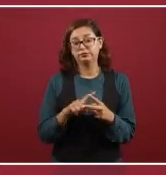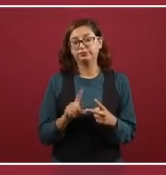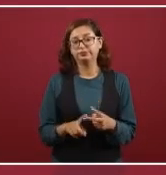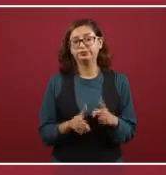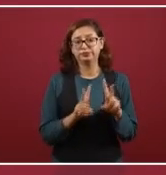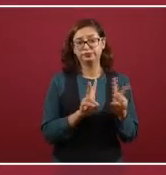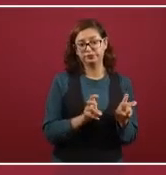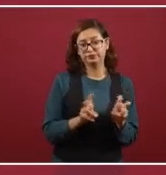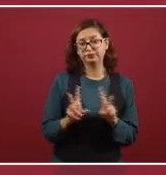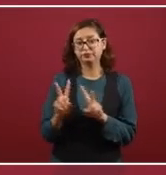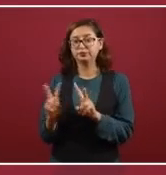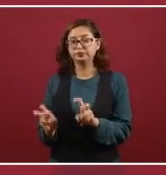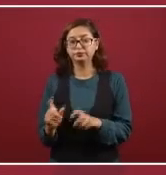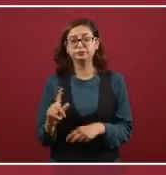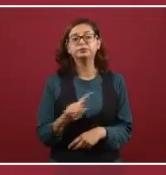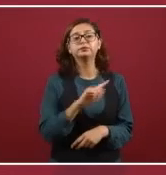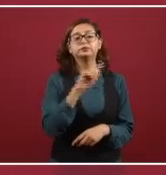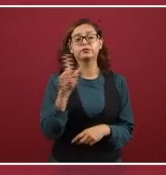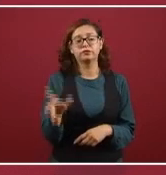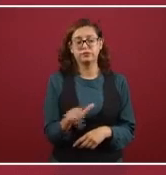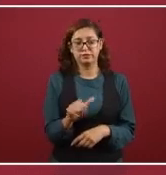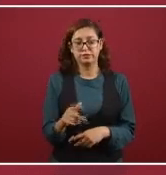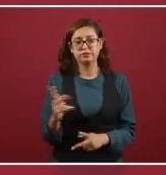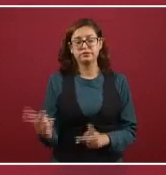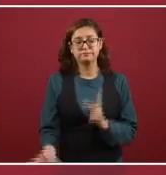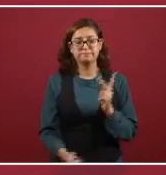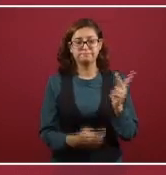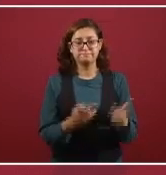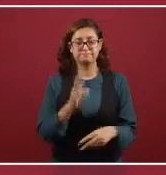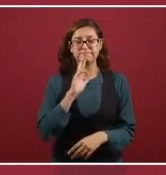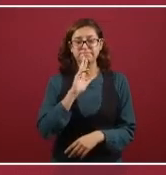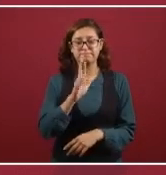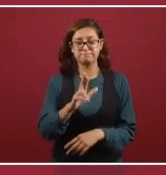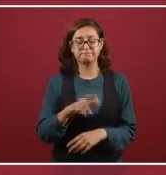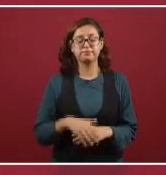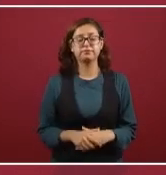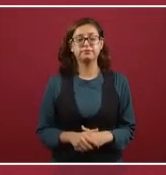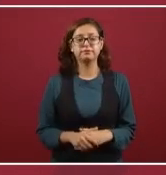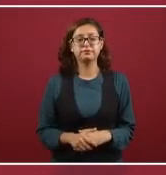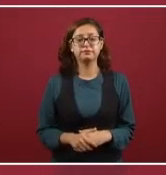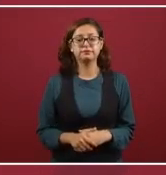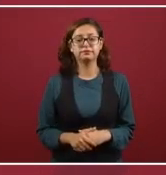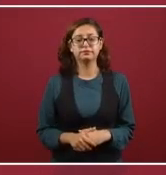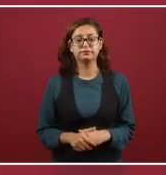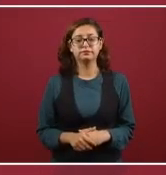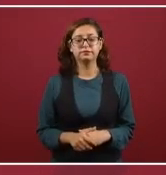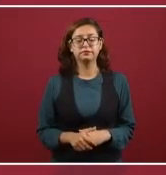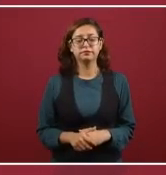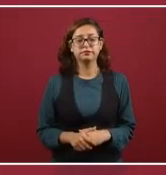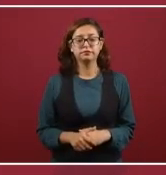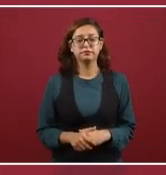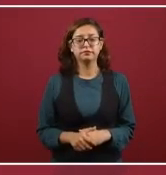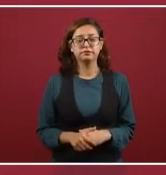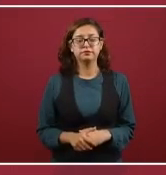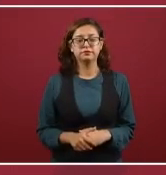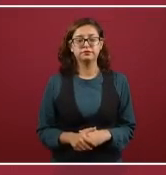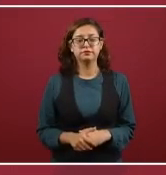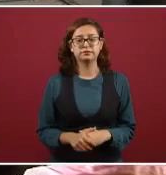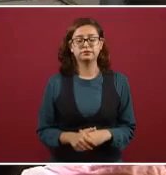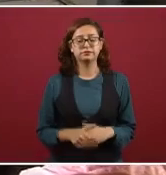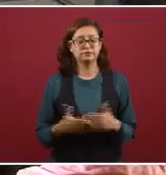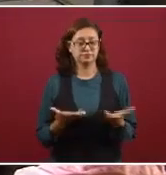abrimos la sesión de preguntas y respuestas. Entonces, le pedimos a Marcelo que